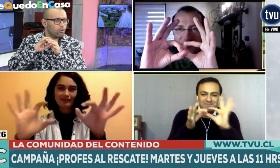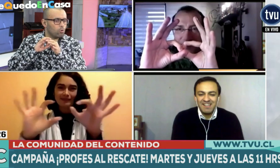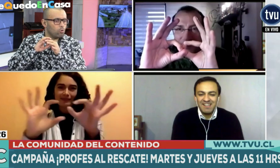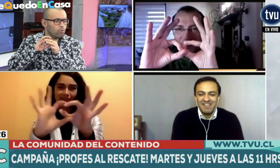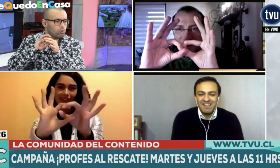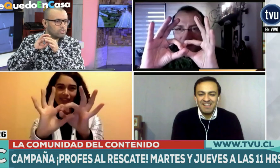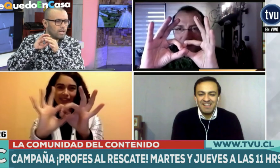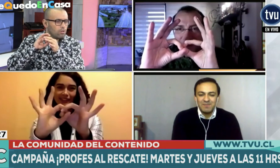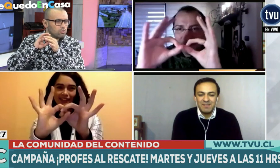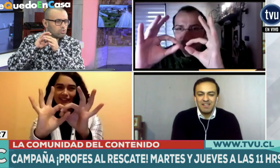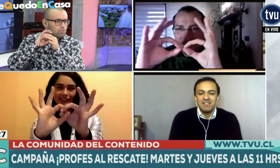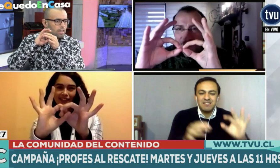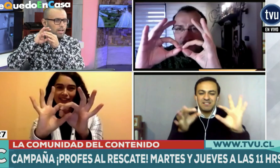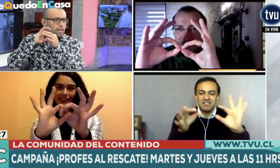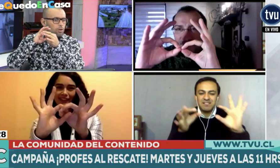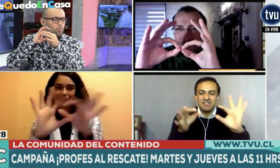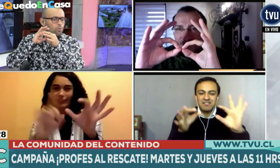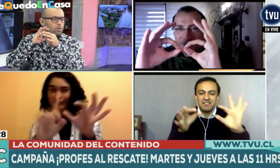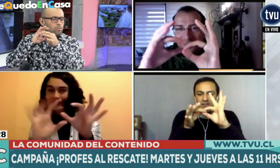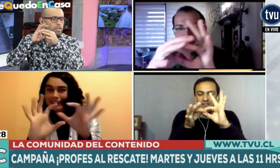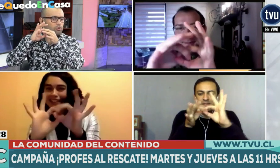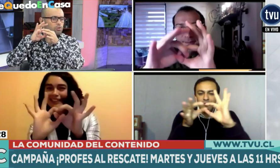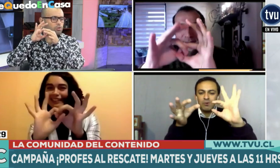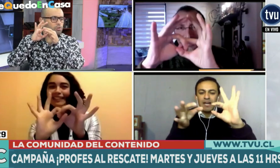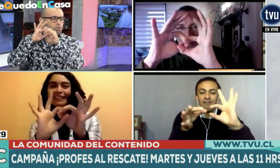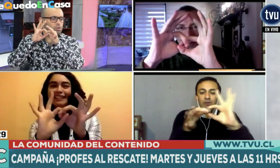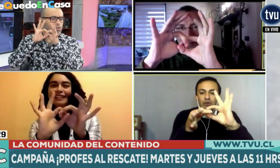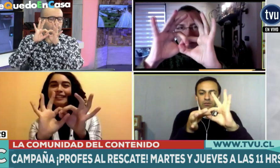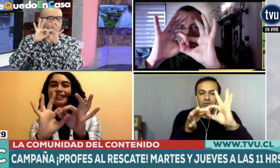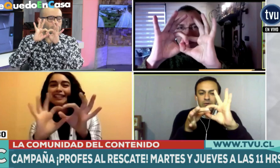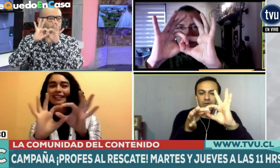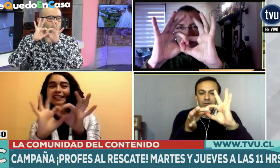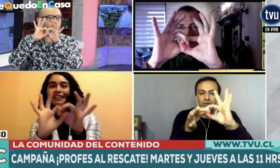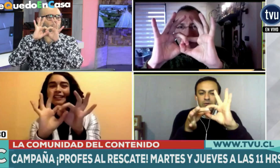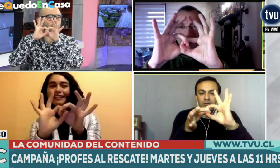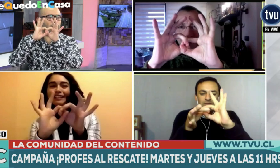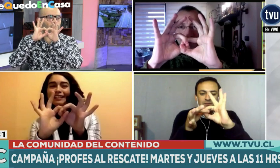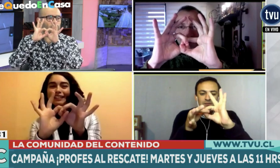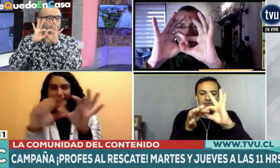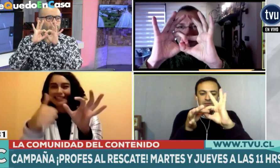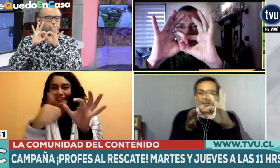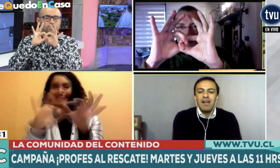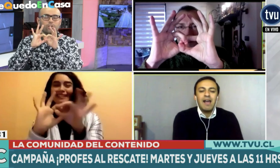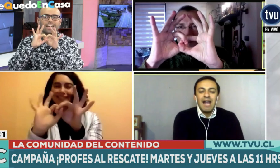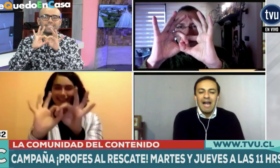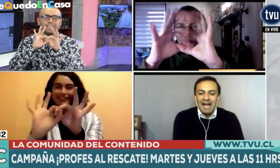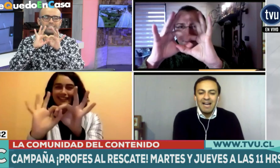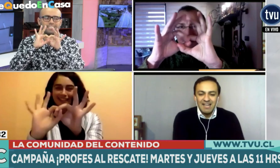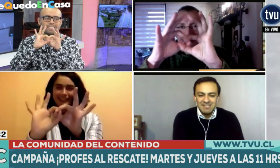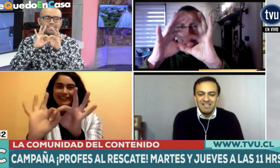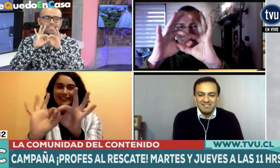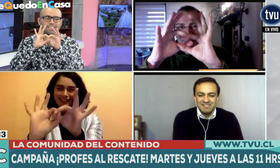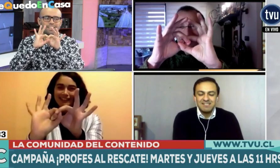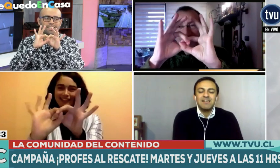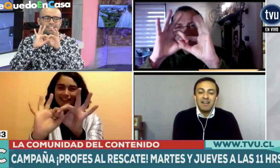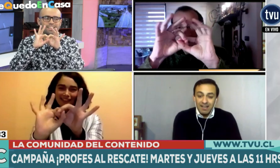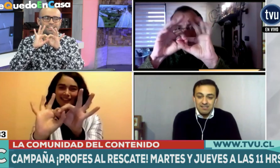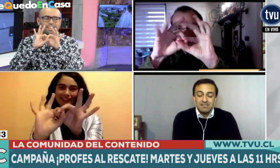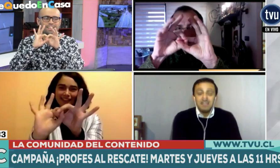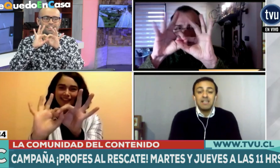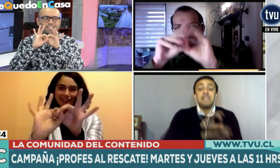¿Son los deditos juntos, cruzados? Sí. ¿Como un infinito? Como un eslabón. Como un eslabón. Como un eslabón, perfecto. Eso es gracias. Gracias.